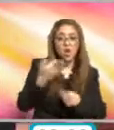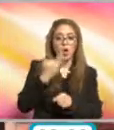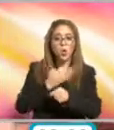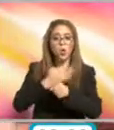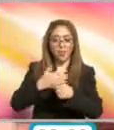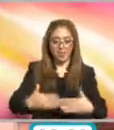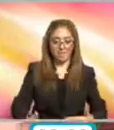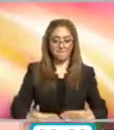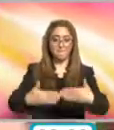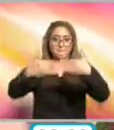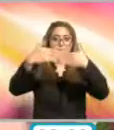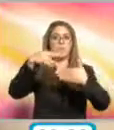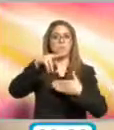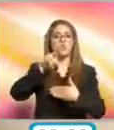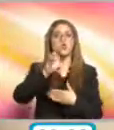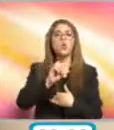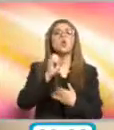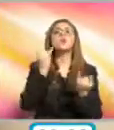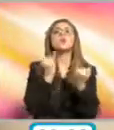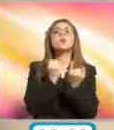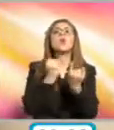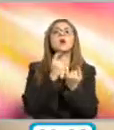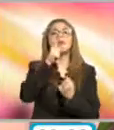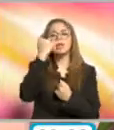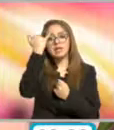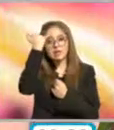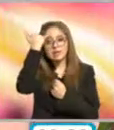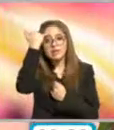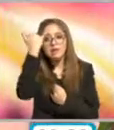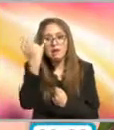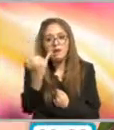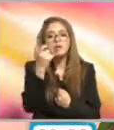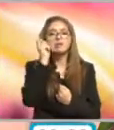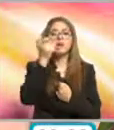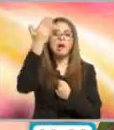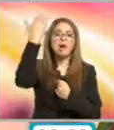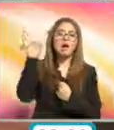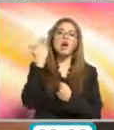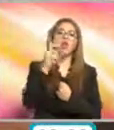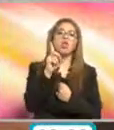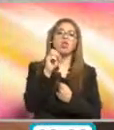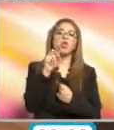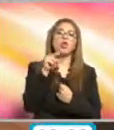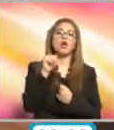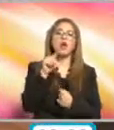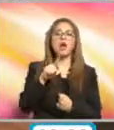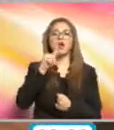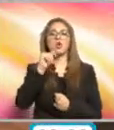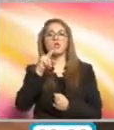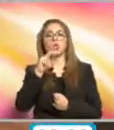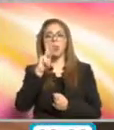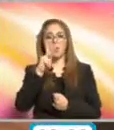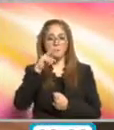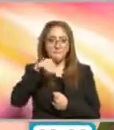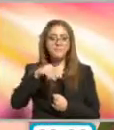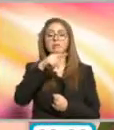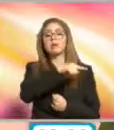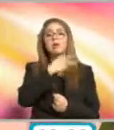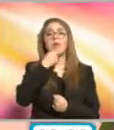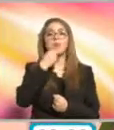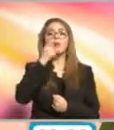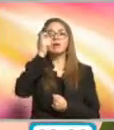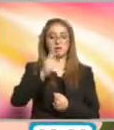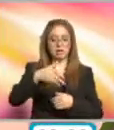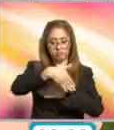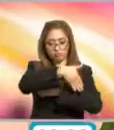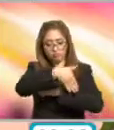muro ideológico, José Luis, un muro que ha crecido sobre todo desde que Donald Trump es presidente de los Estados Unidos y que ha dividido a estas